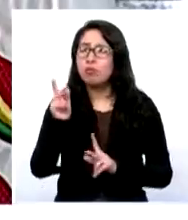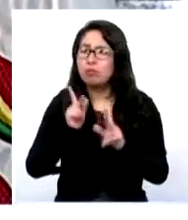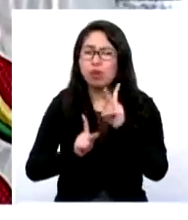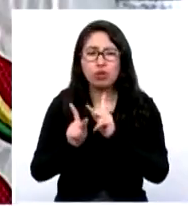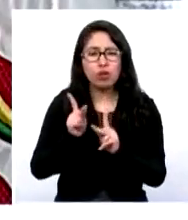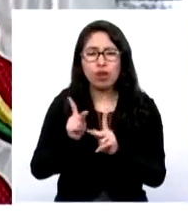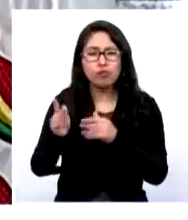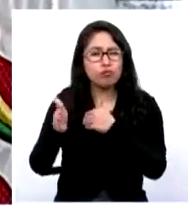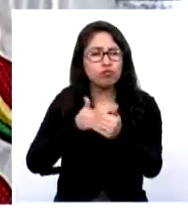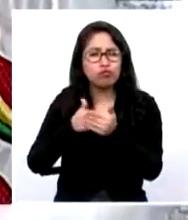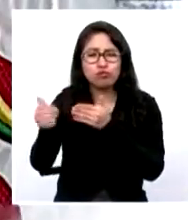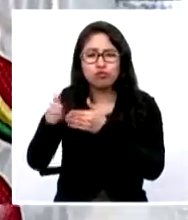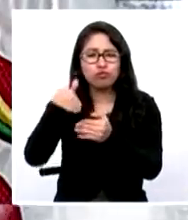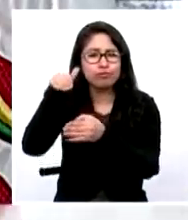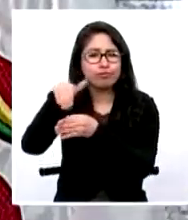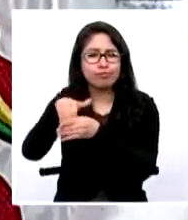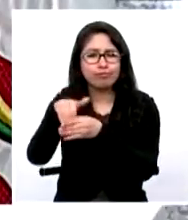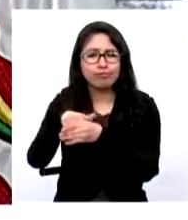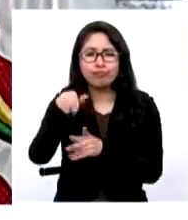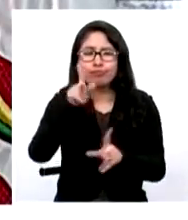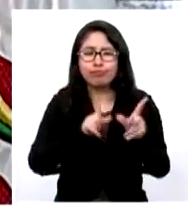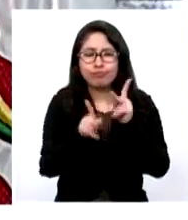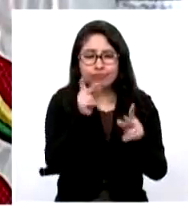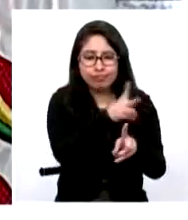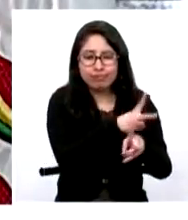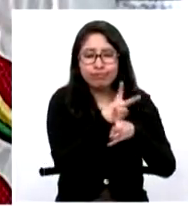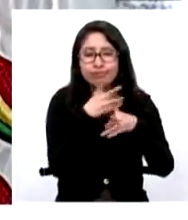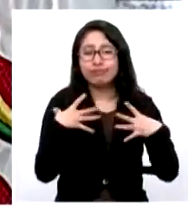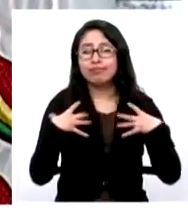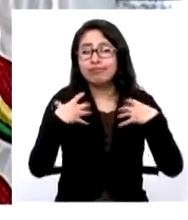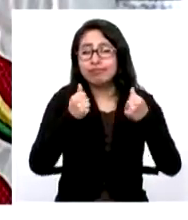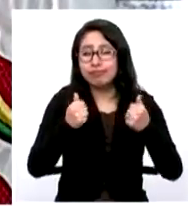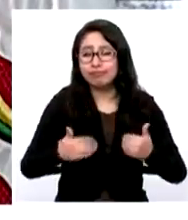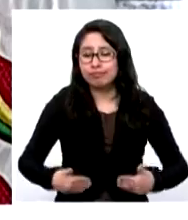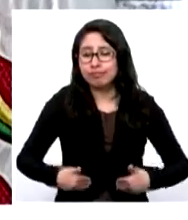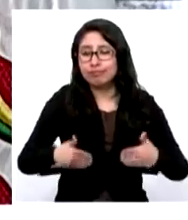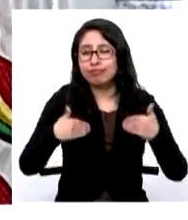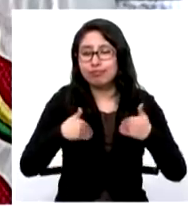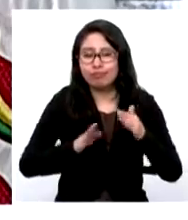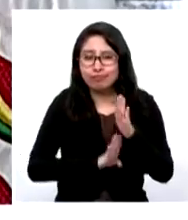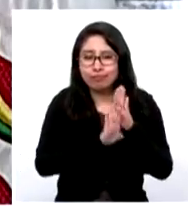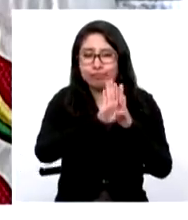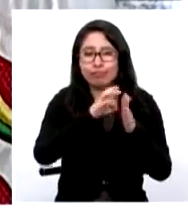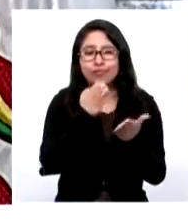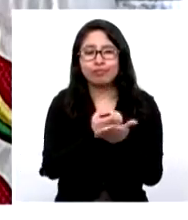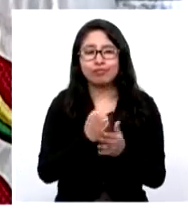le interesa es cuidar su vida, la salud y reactivar su economía.